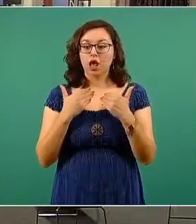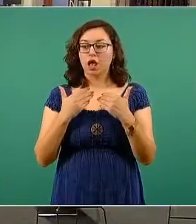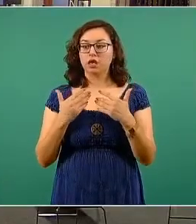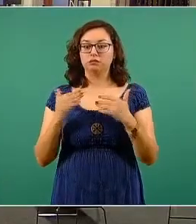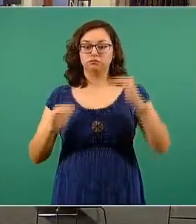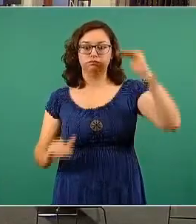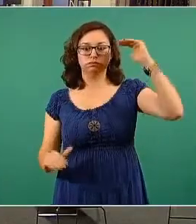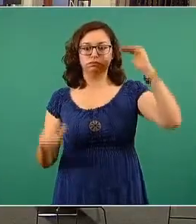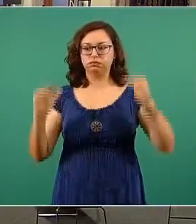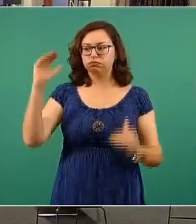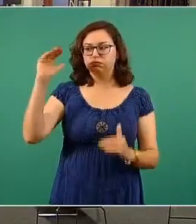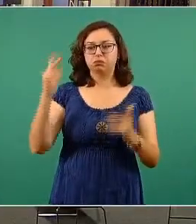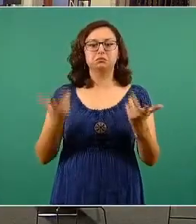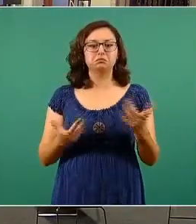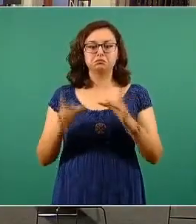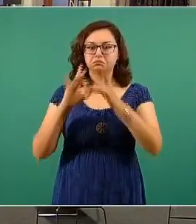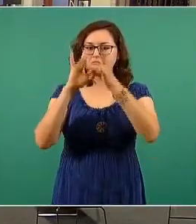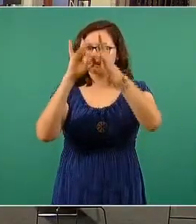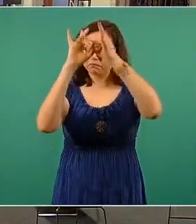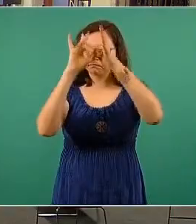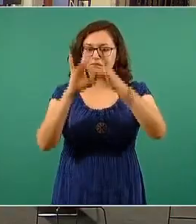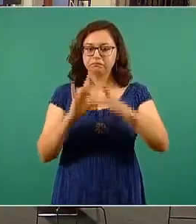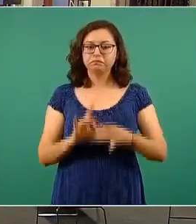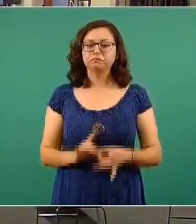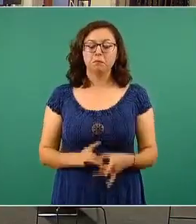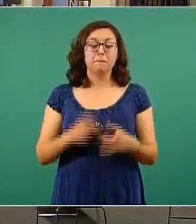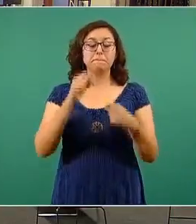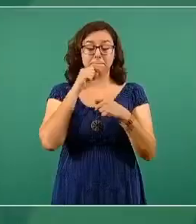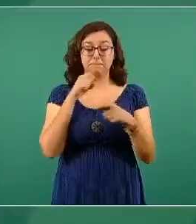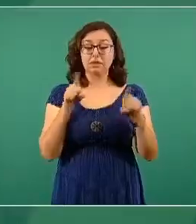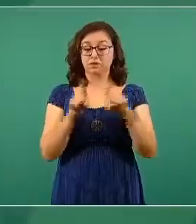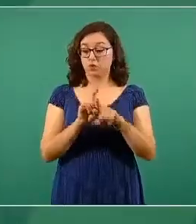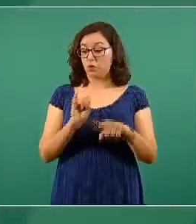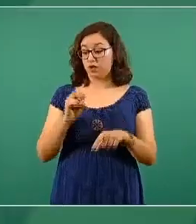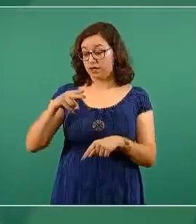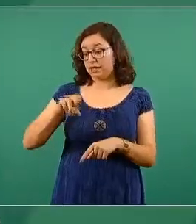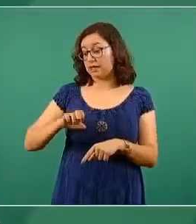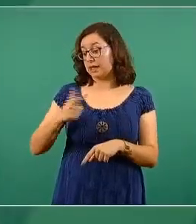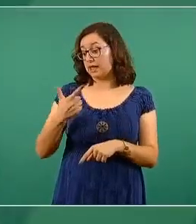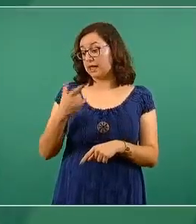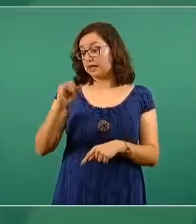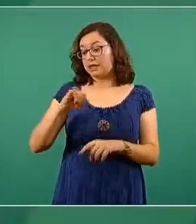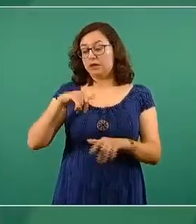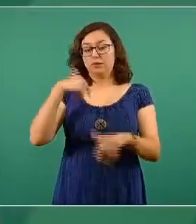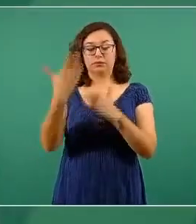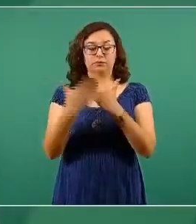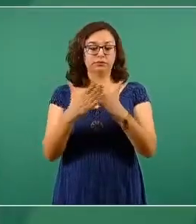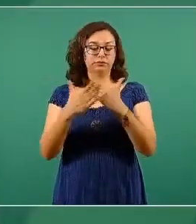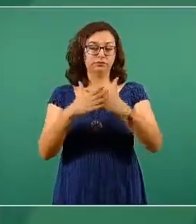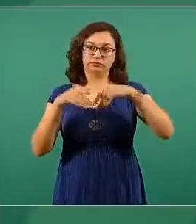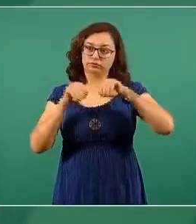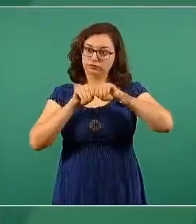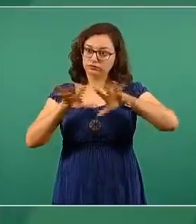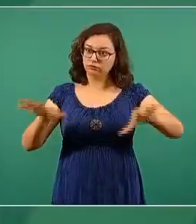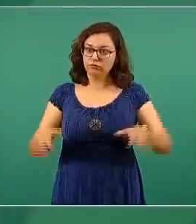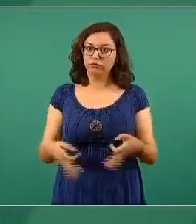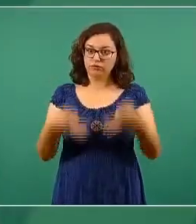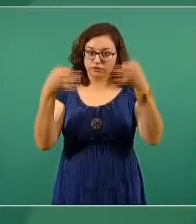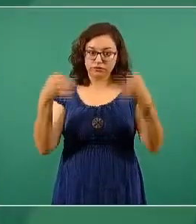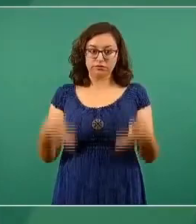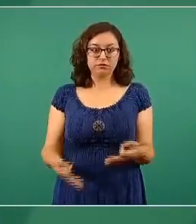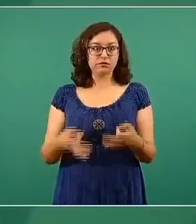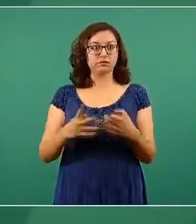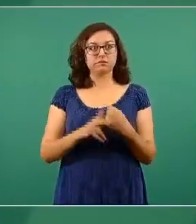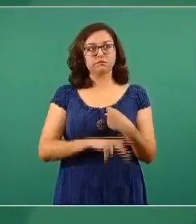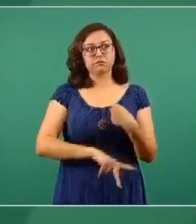estadística oficial pues obviamente se tiene que integrar, el INEGI en su momento la va a dar a conocer. En todos los países del mundo hay